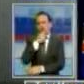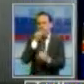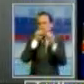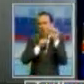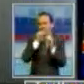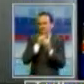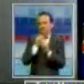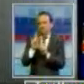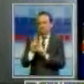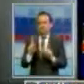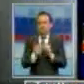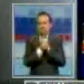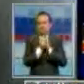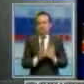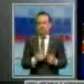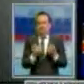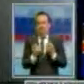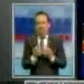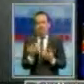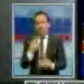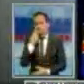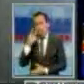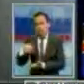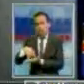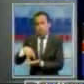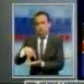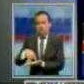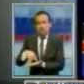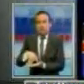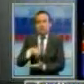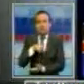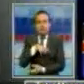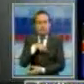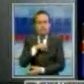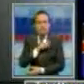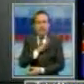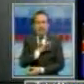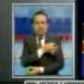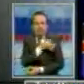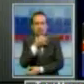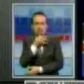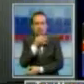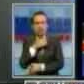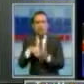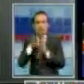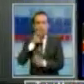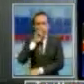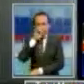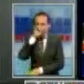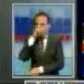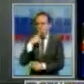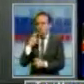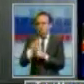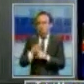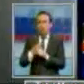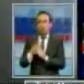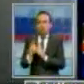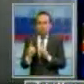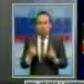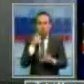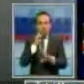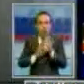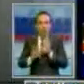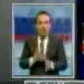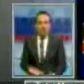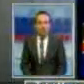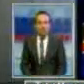generación, yo de repente veo y he visto en el Parlamento parte de los que decía Pablo Zalaquet, que son más conservadores que los que se van yendo. Entonces hay que tener cuidado con